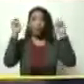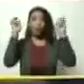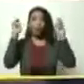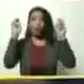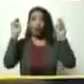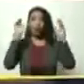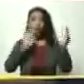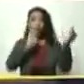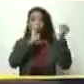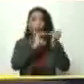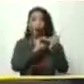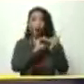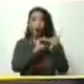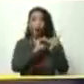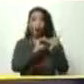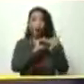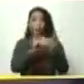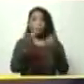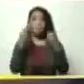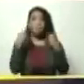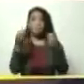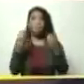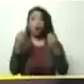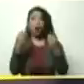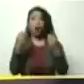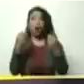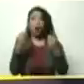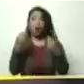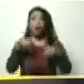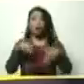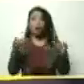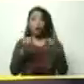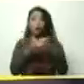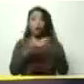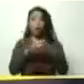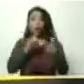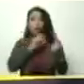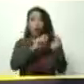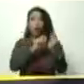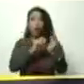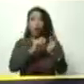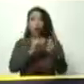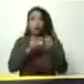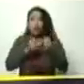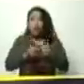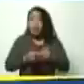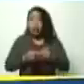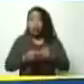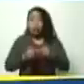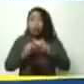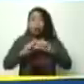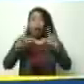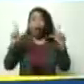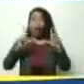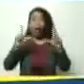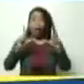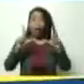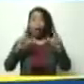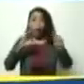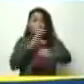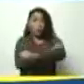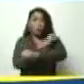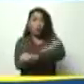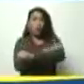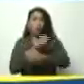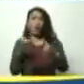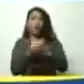cualitativos para esta comisión de diálogo se quedaron locos los opositores